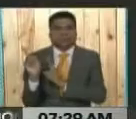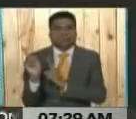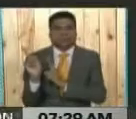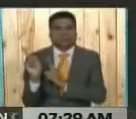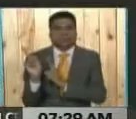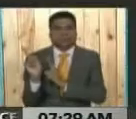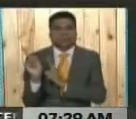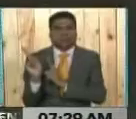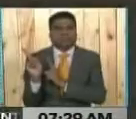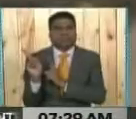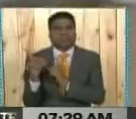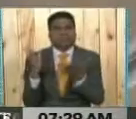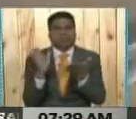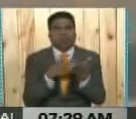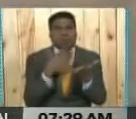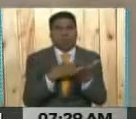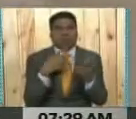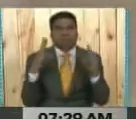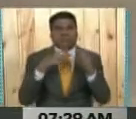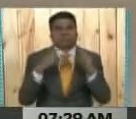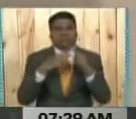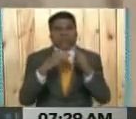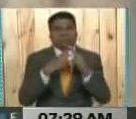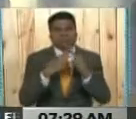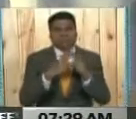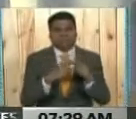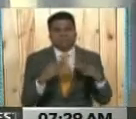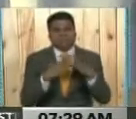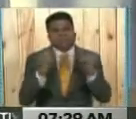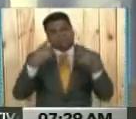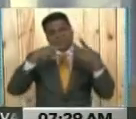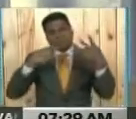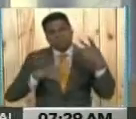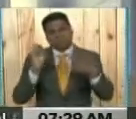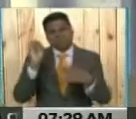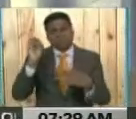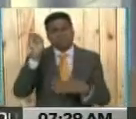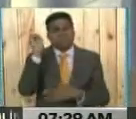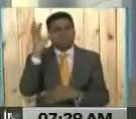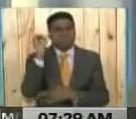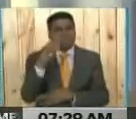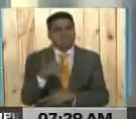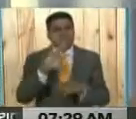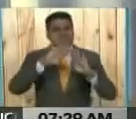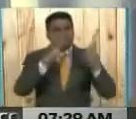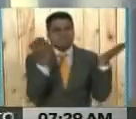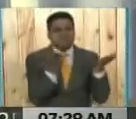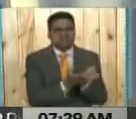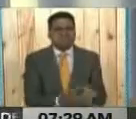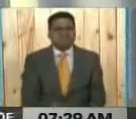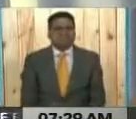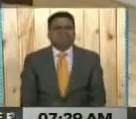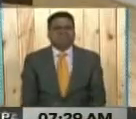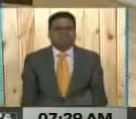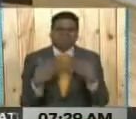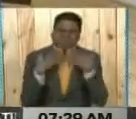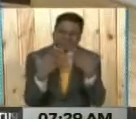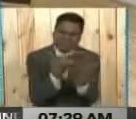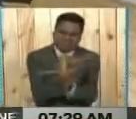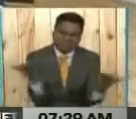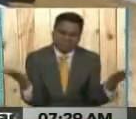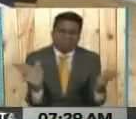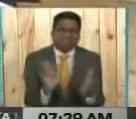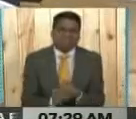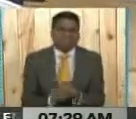lo que sonoramente tiene Venezuela para ofrecerle a los distintos festivales del mundo. Bueno, Freddy, te agradecemos por